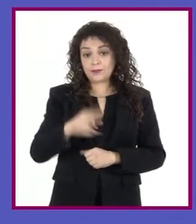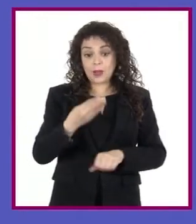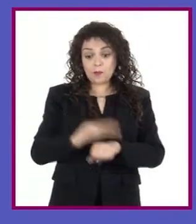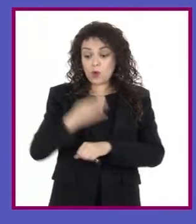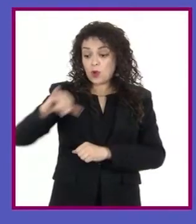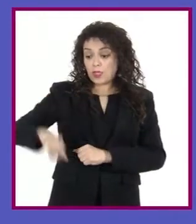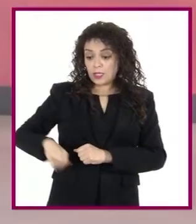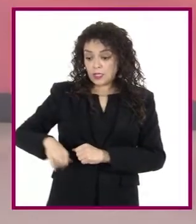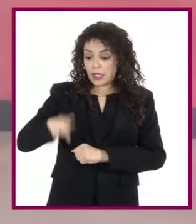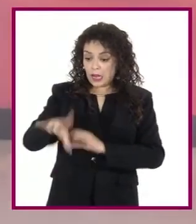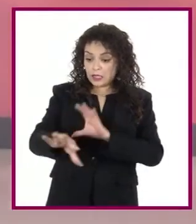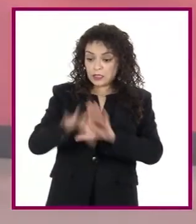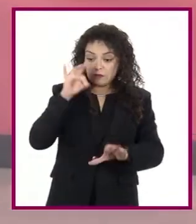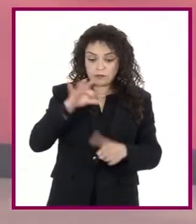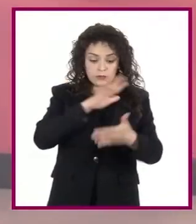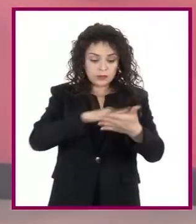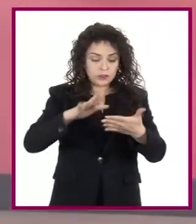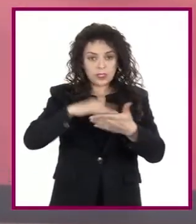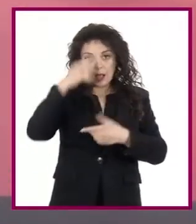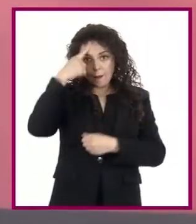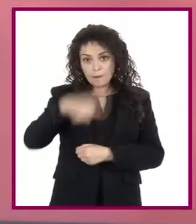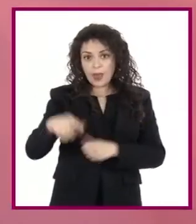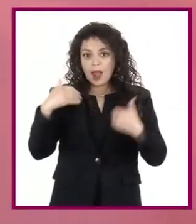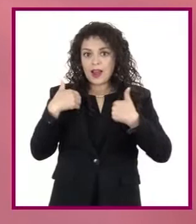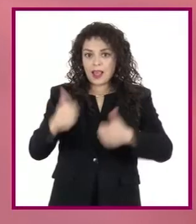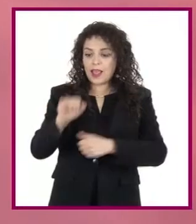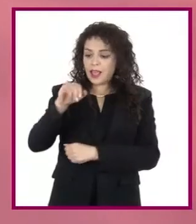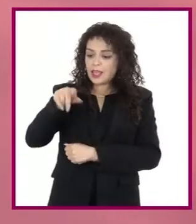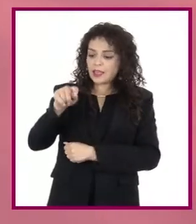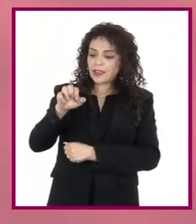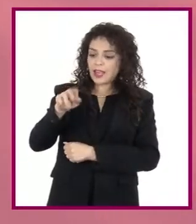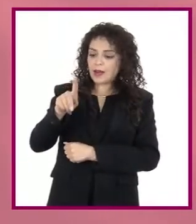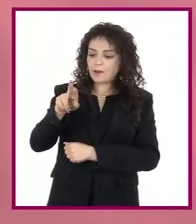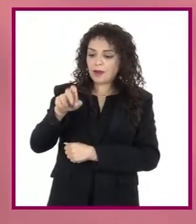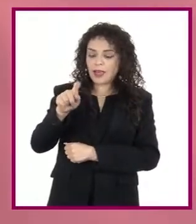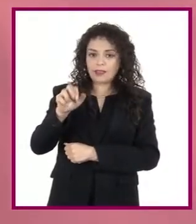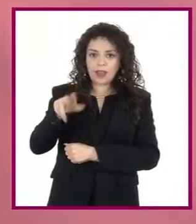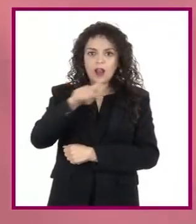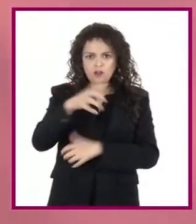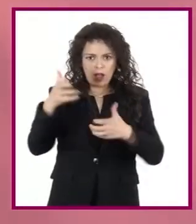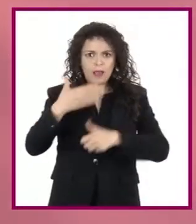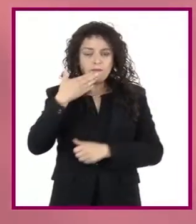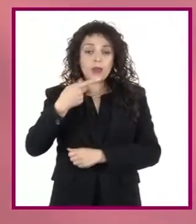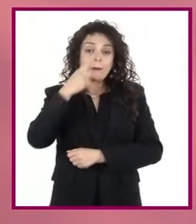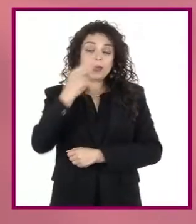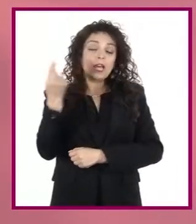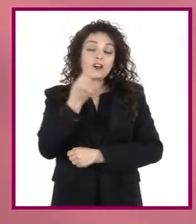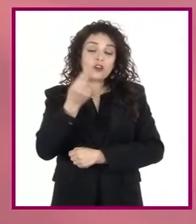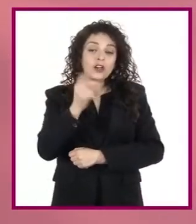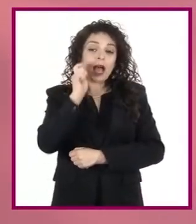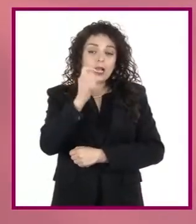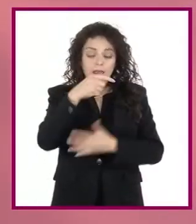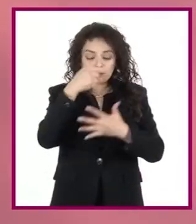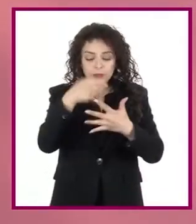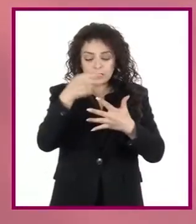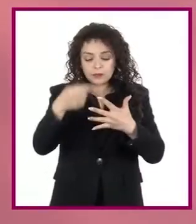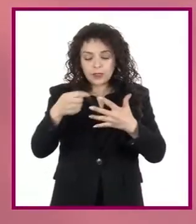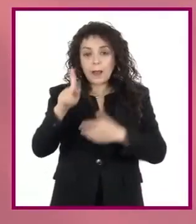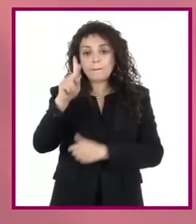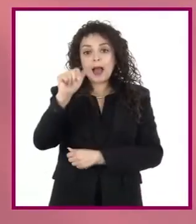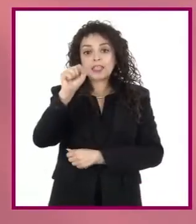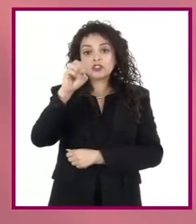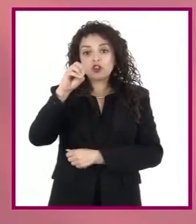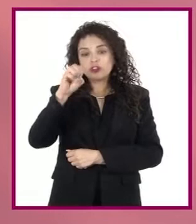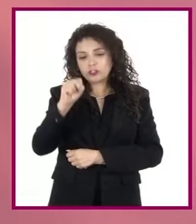texto para interpretar, y aunque no lo hiciste mal, es necesario saber algunos pasos. Y después de ello, me puedes dar